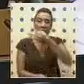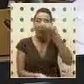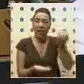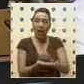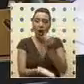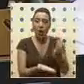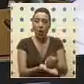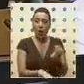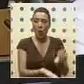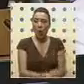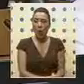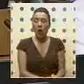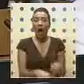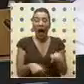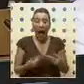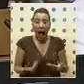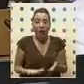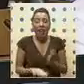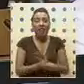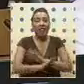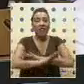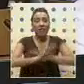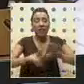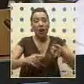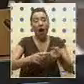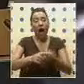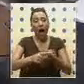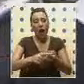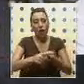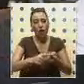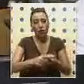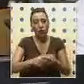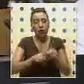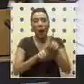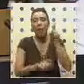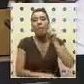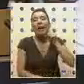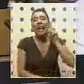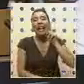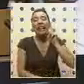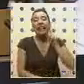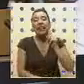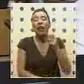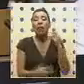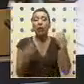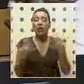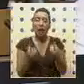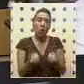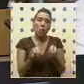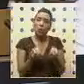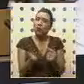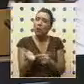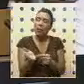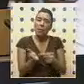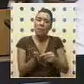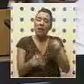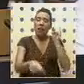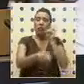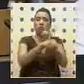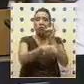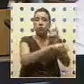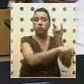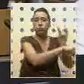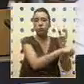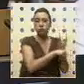lucran? Es momento que se detengan estos abusos y estas mentiras, porque ya fueron muchos miles los